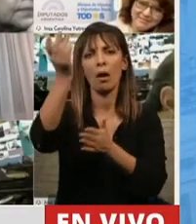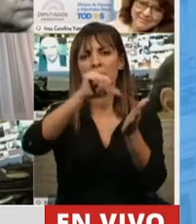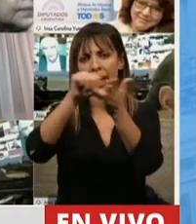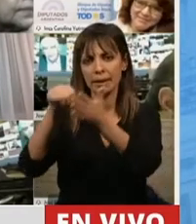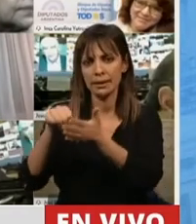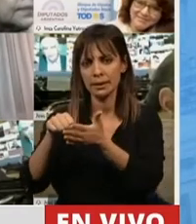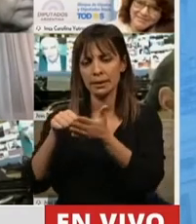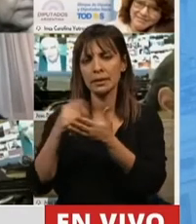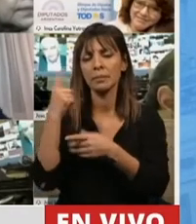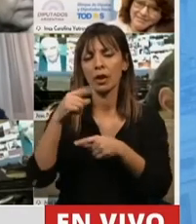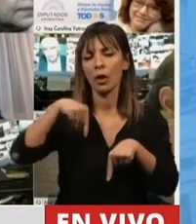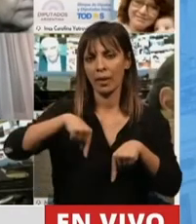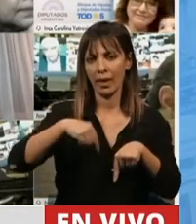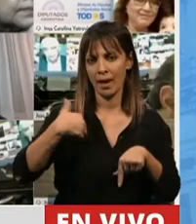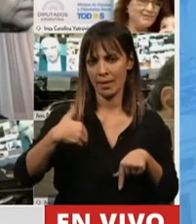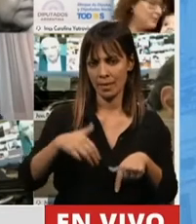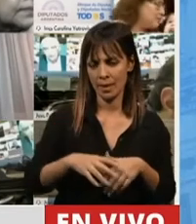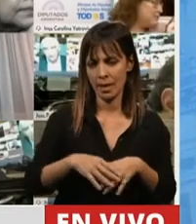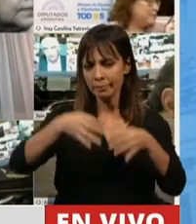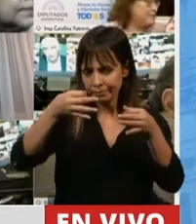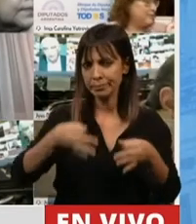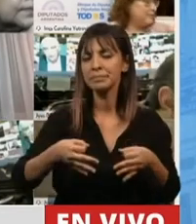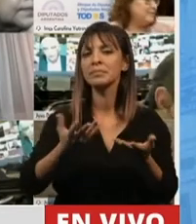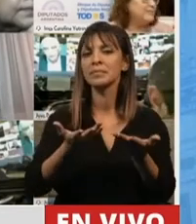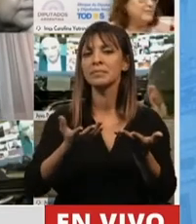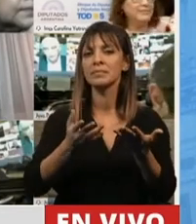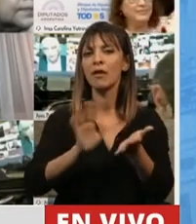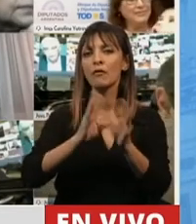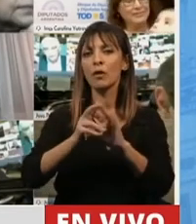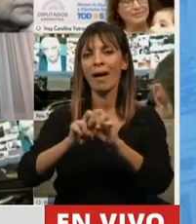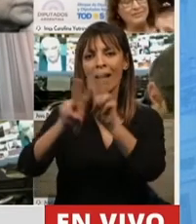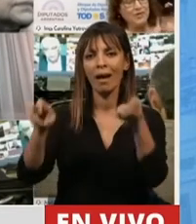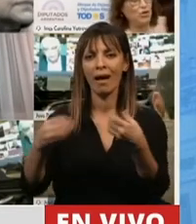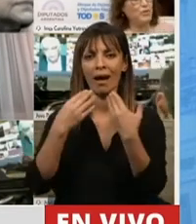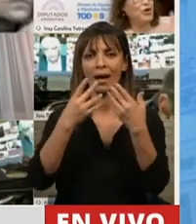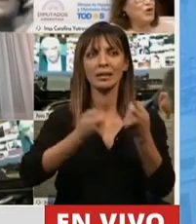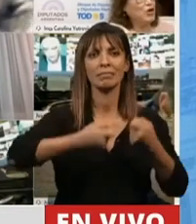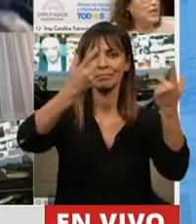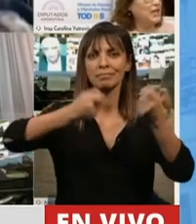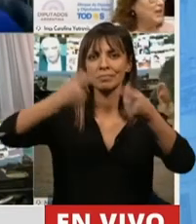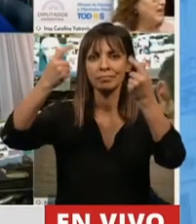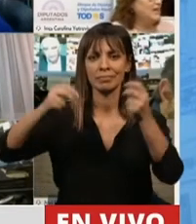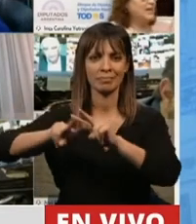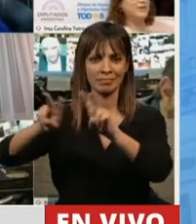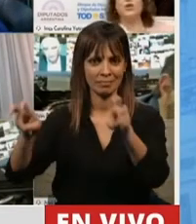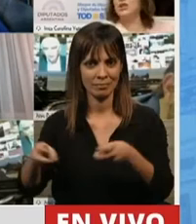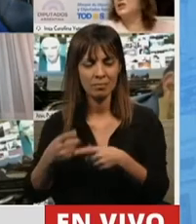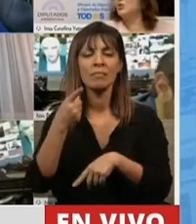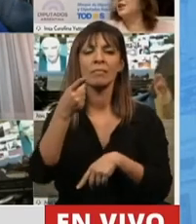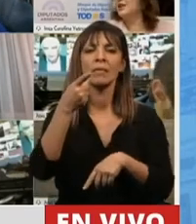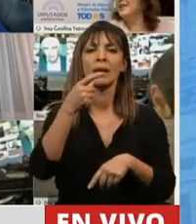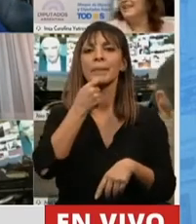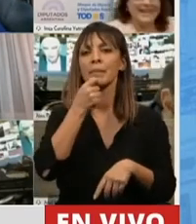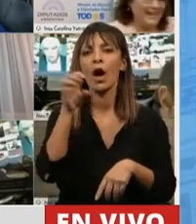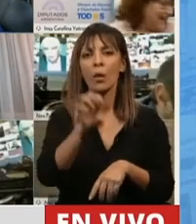de fuente argentina. Me refiero concretamente a los ingresos por exportaciones, donde hay países, doy el caso